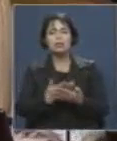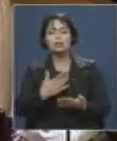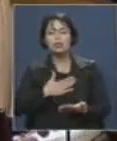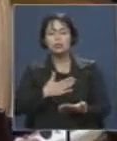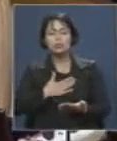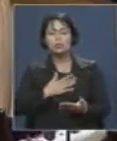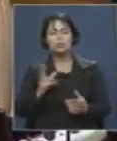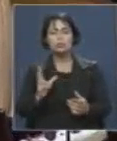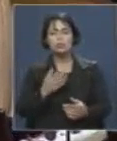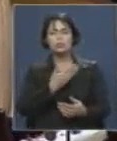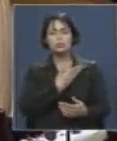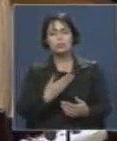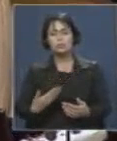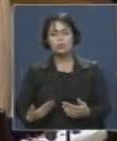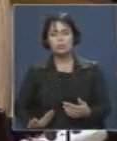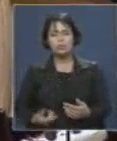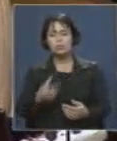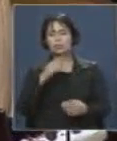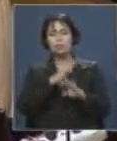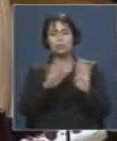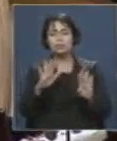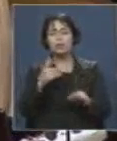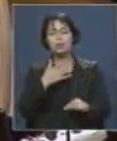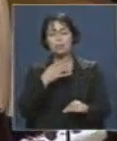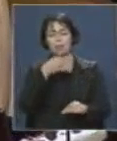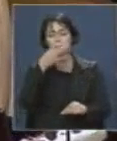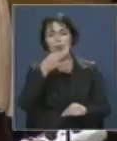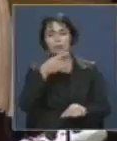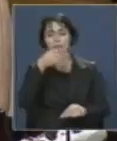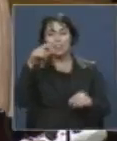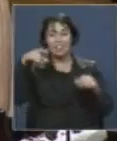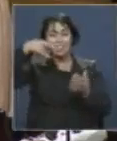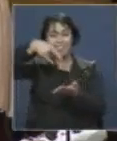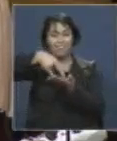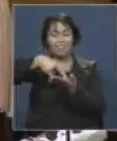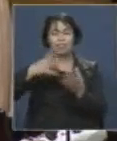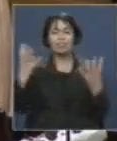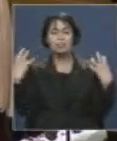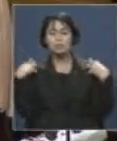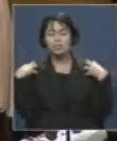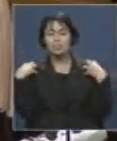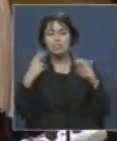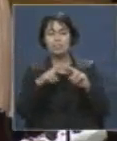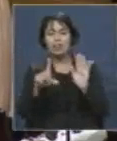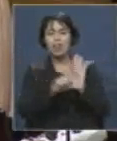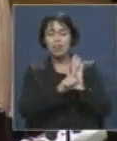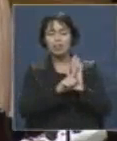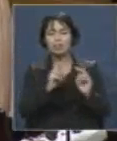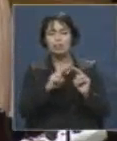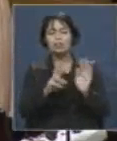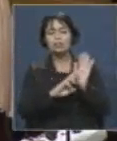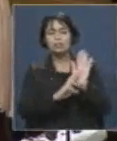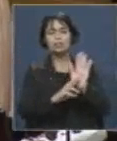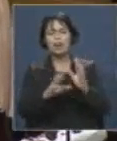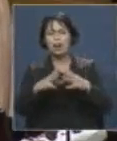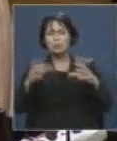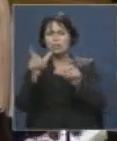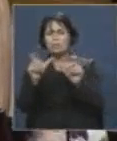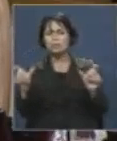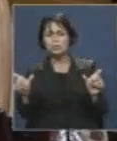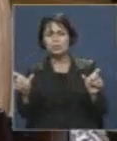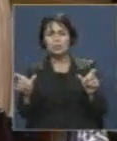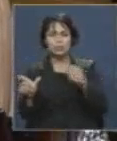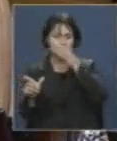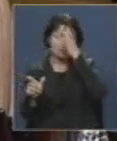Señor presidente, quiero terminar mis palabras diciendo que este Congreso tiene la responsabilidad de legislar y así lo ha hecho representando a la mayoría de la